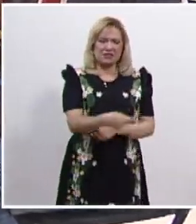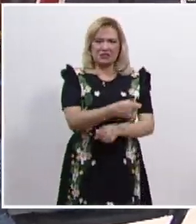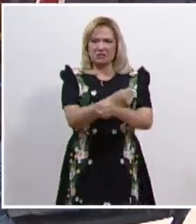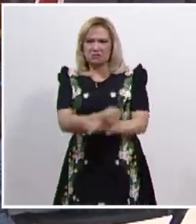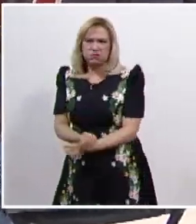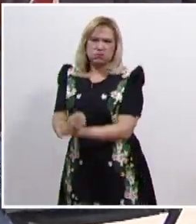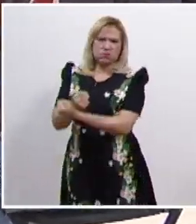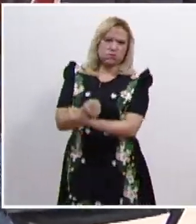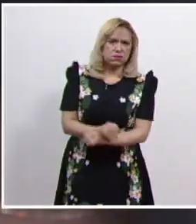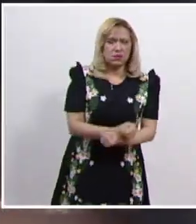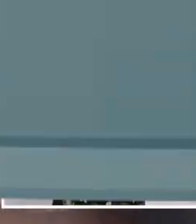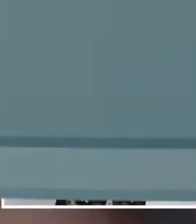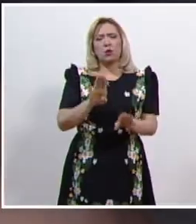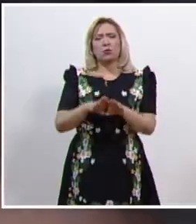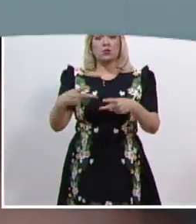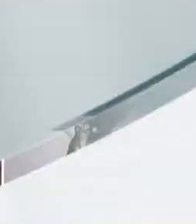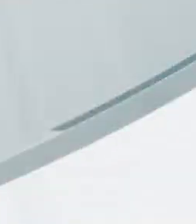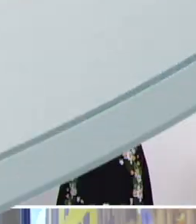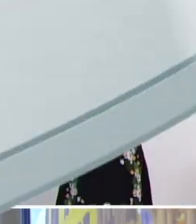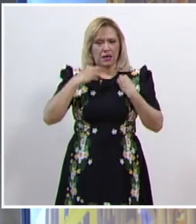en su vida privada.